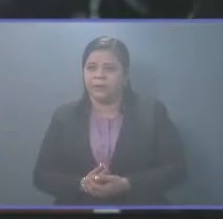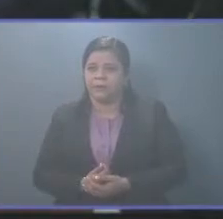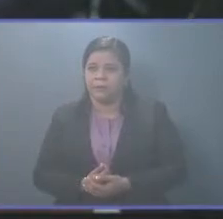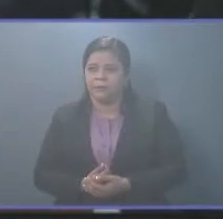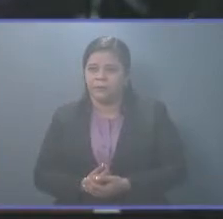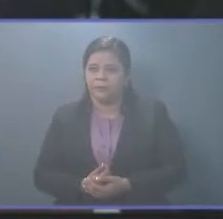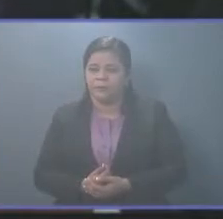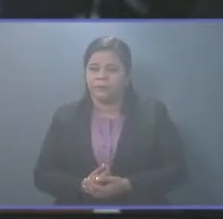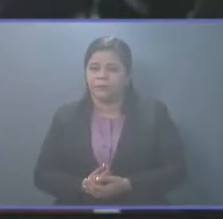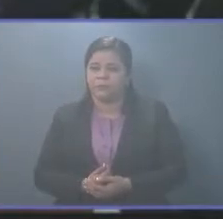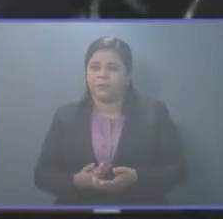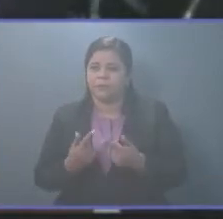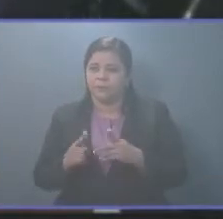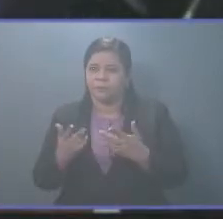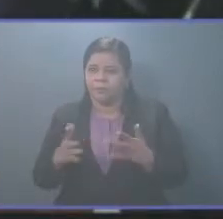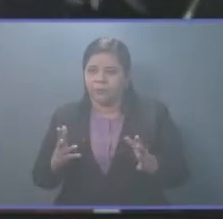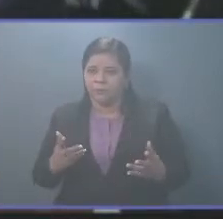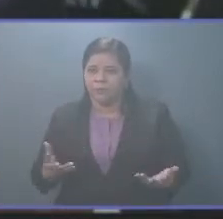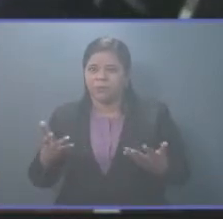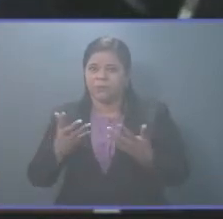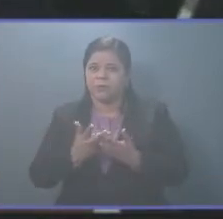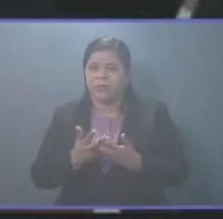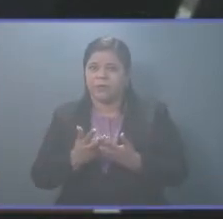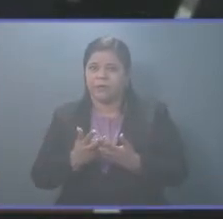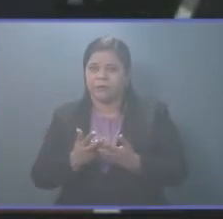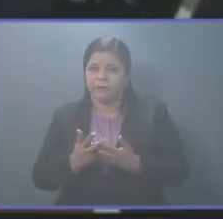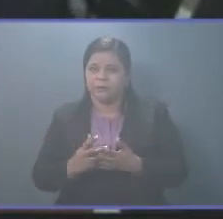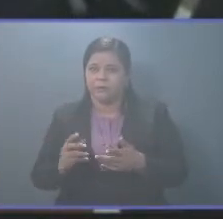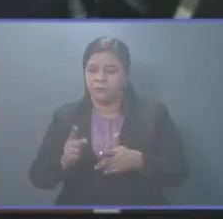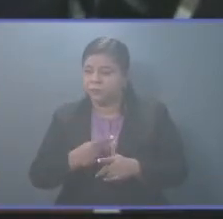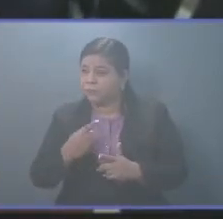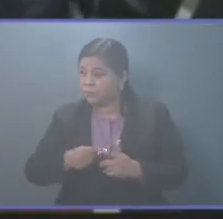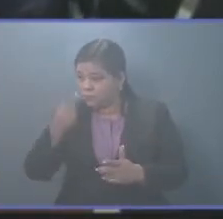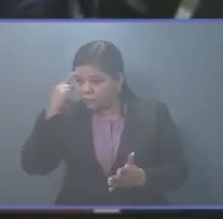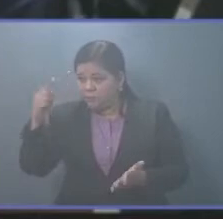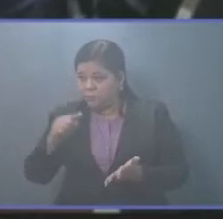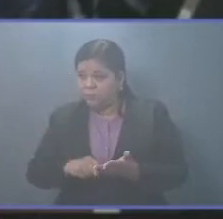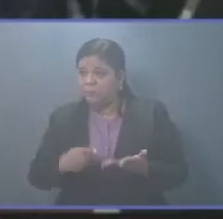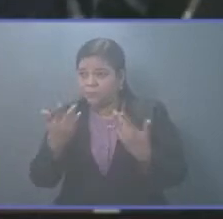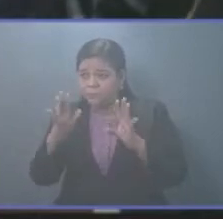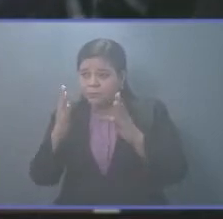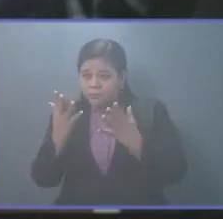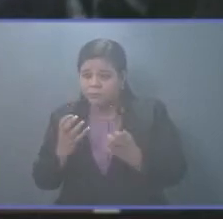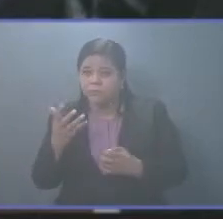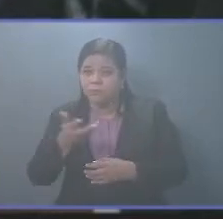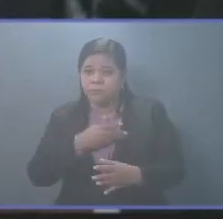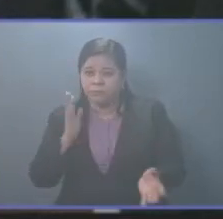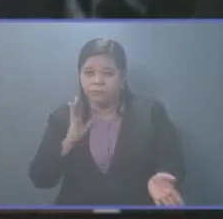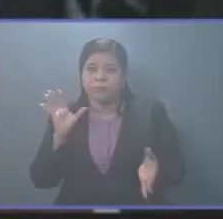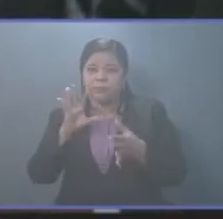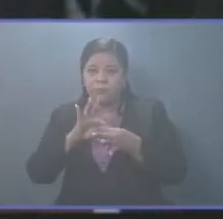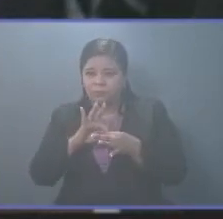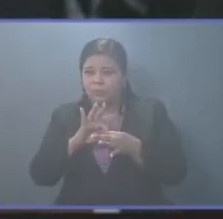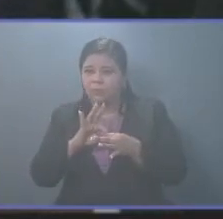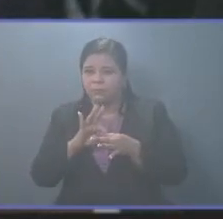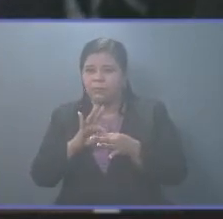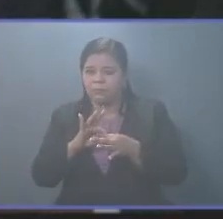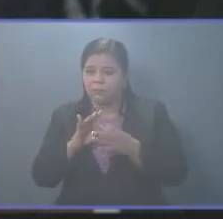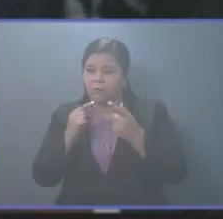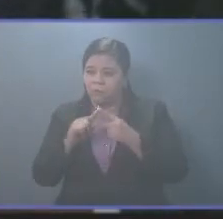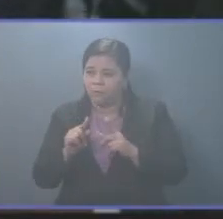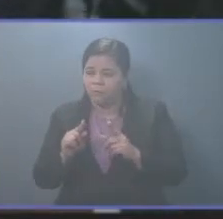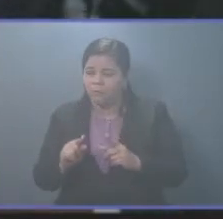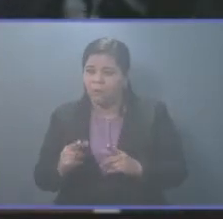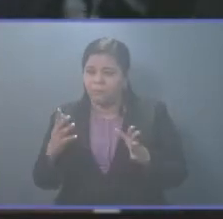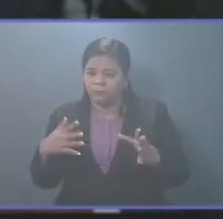y que de esa forma, cuando se tomen decisiones de este ente, el comité puede ejercer sabiduría sobre estas decisiones y pueda comunicar a la ciudadanía cómo